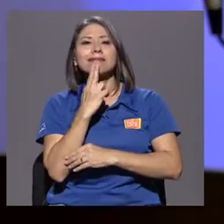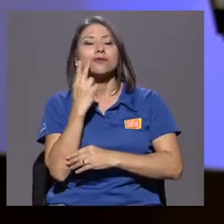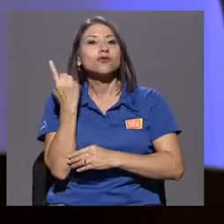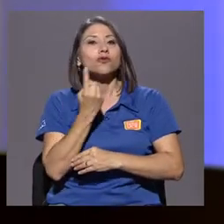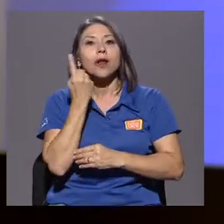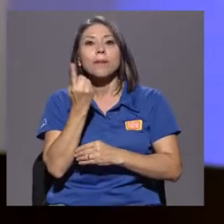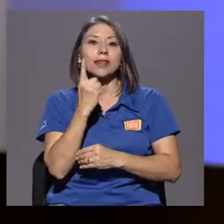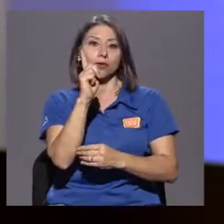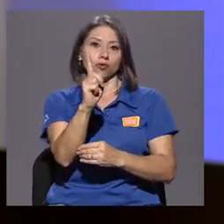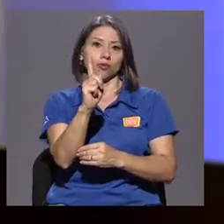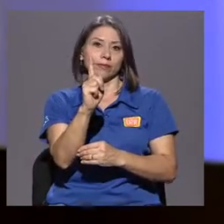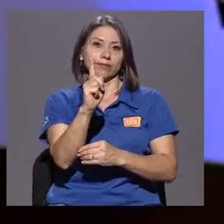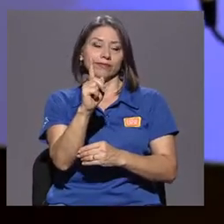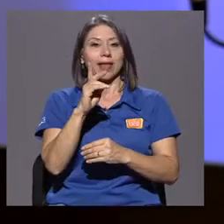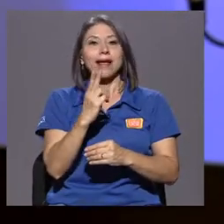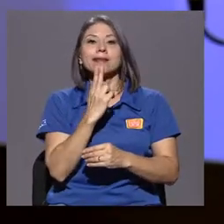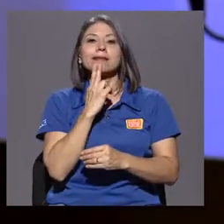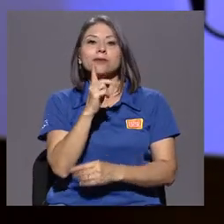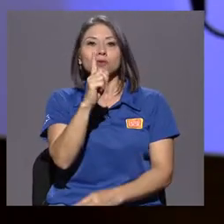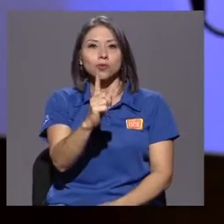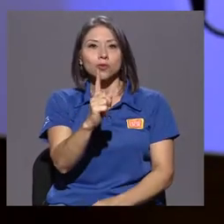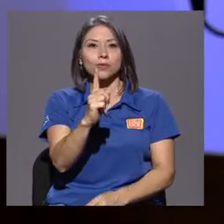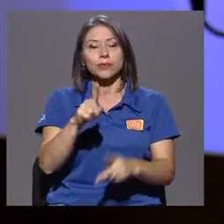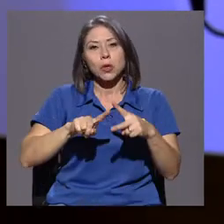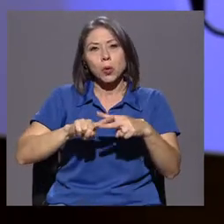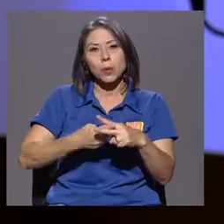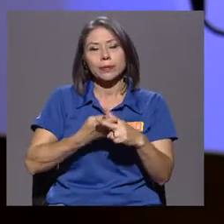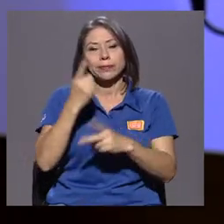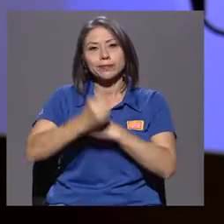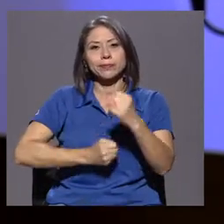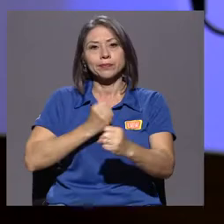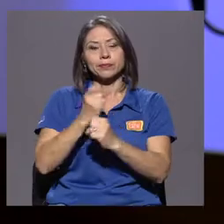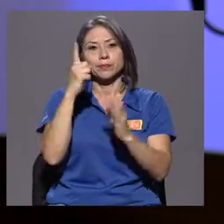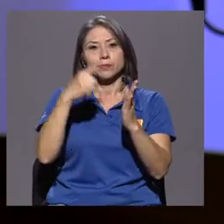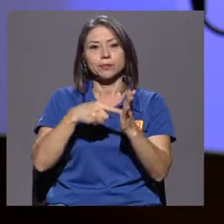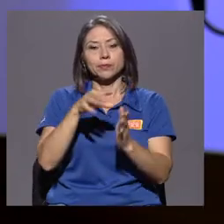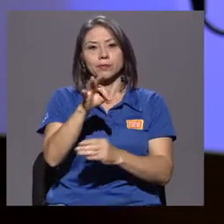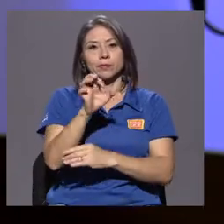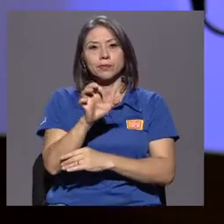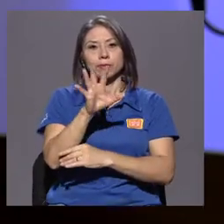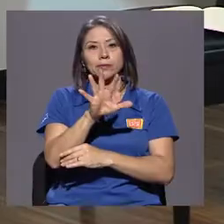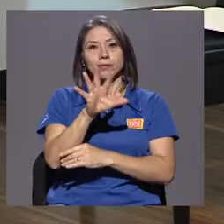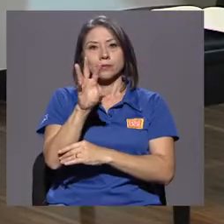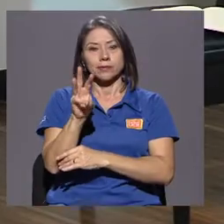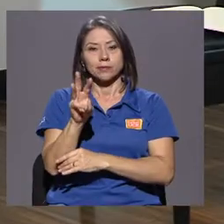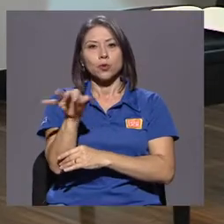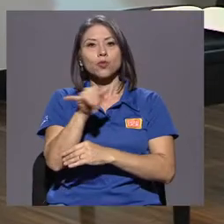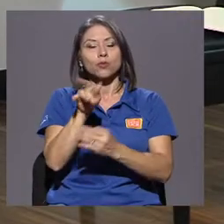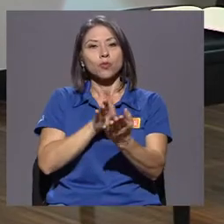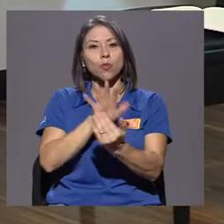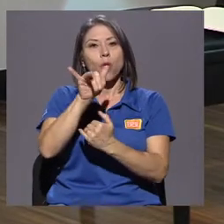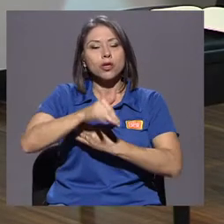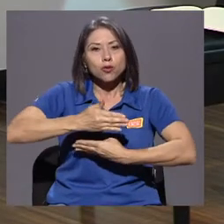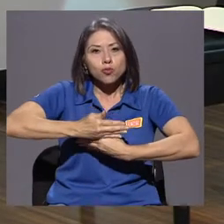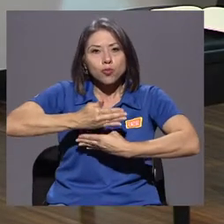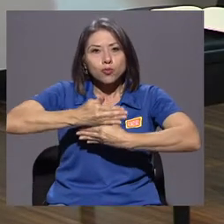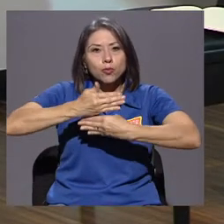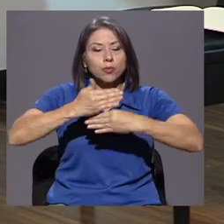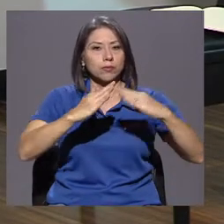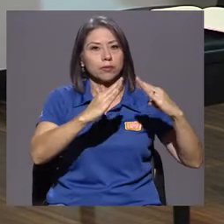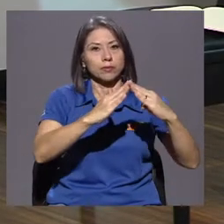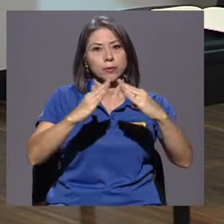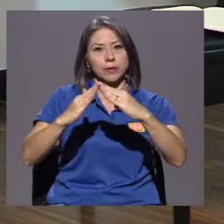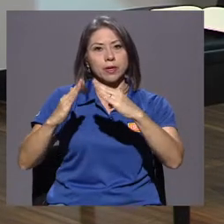existía tío uno a ti yo comenzó en el 56 como proyecto de vivienda verdad popular